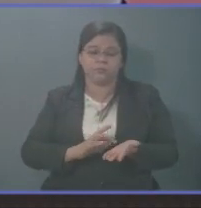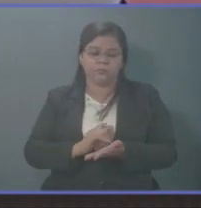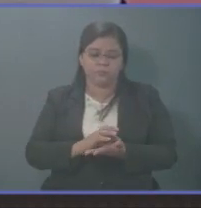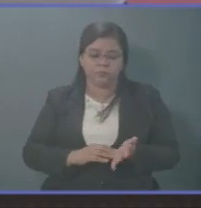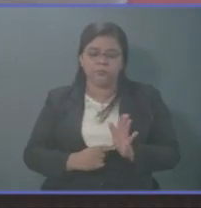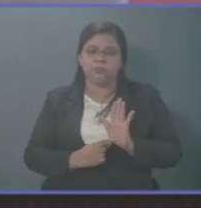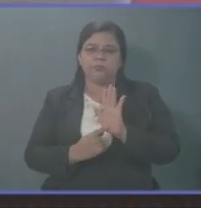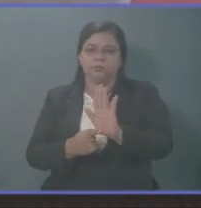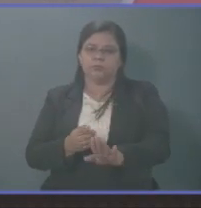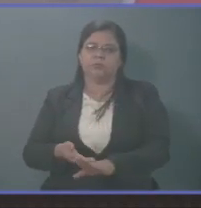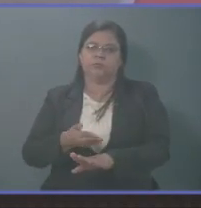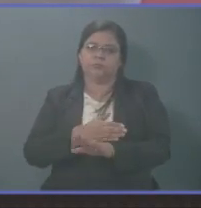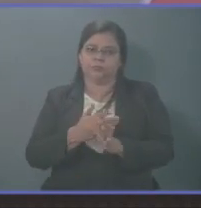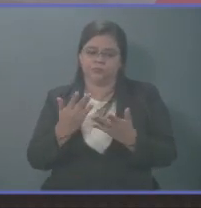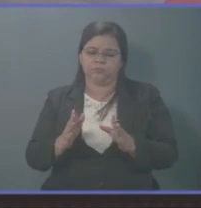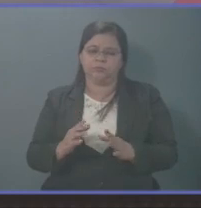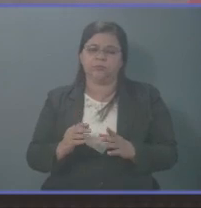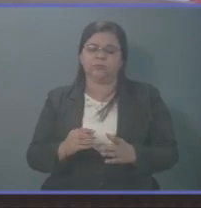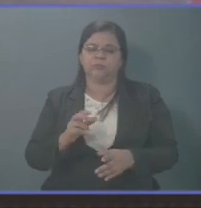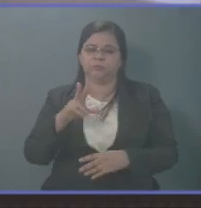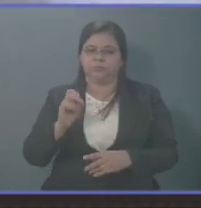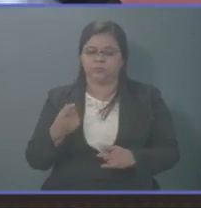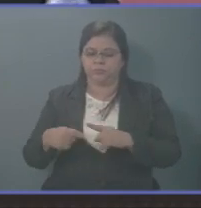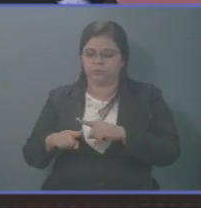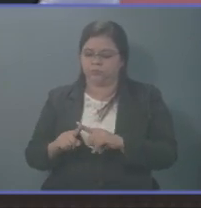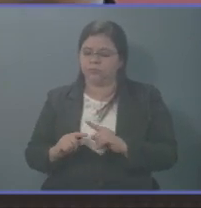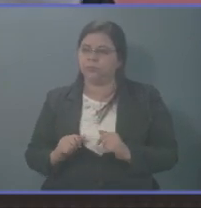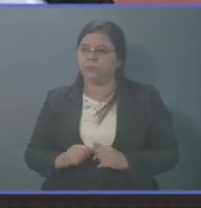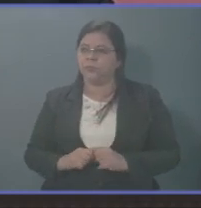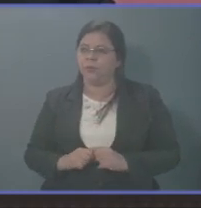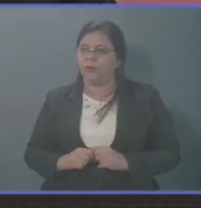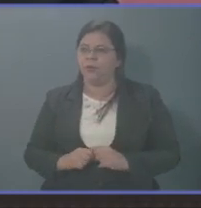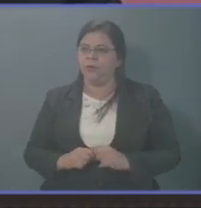sido presentada hasta el 30 de abril del presente año,